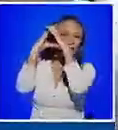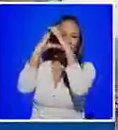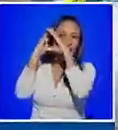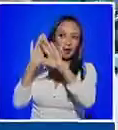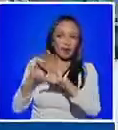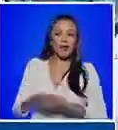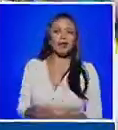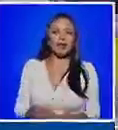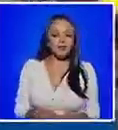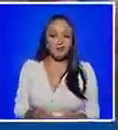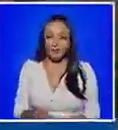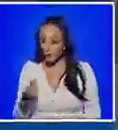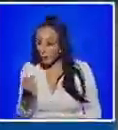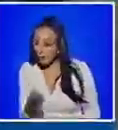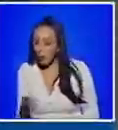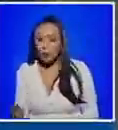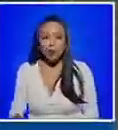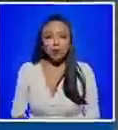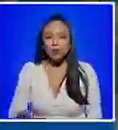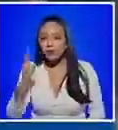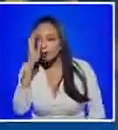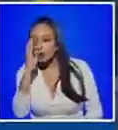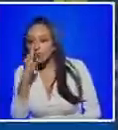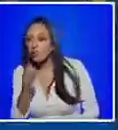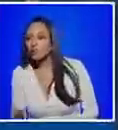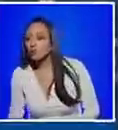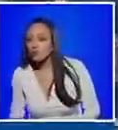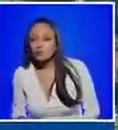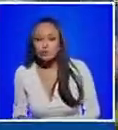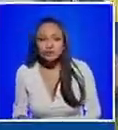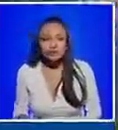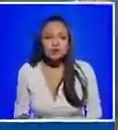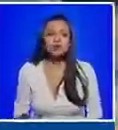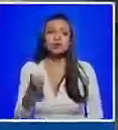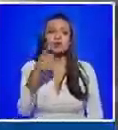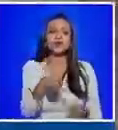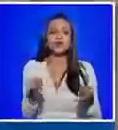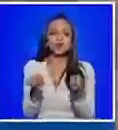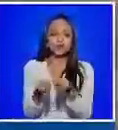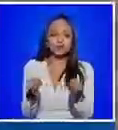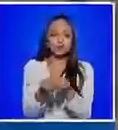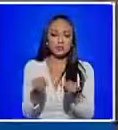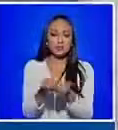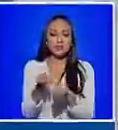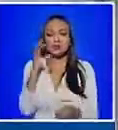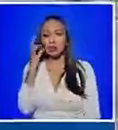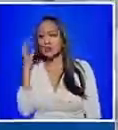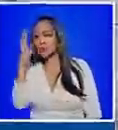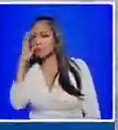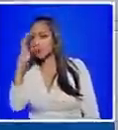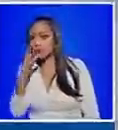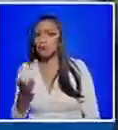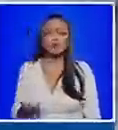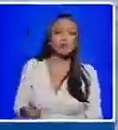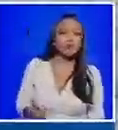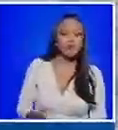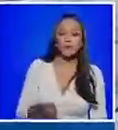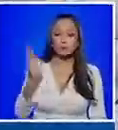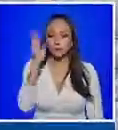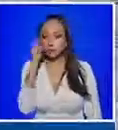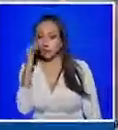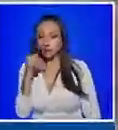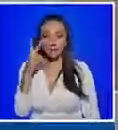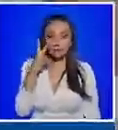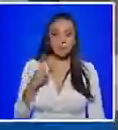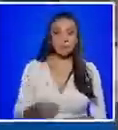mi vecino? Vea el calzado, ¿qué busca, vecina, qué busca? Zapatito. De mujer, zapatita de mujer, póngase.